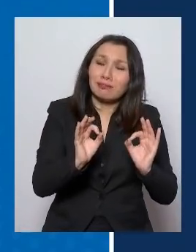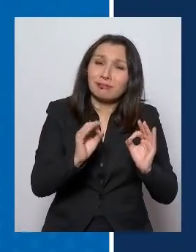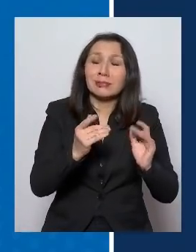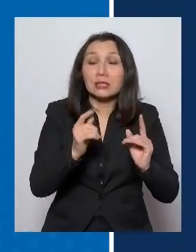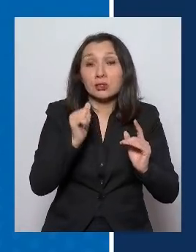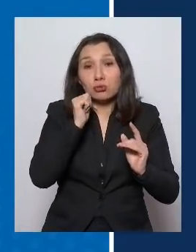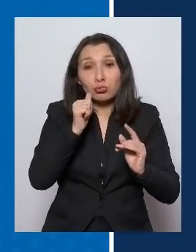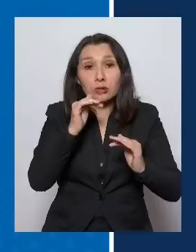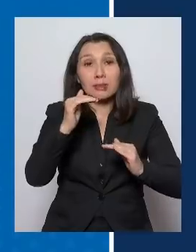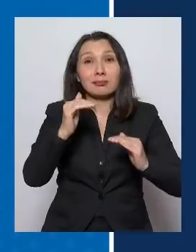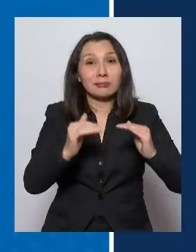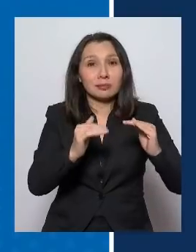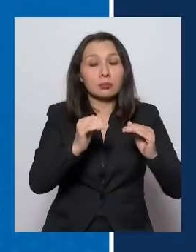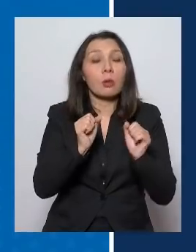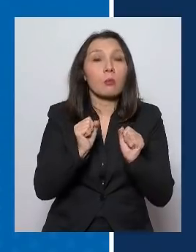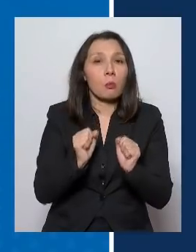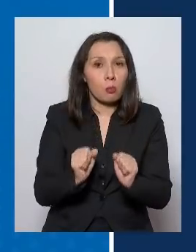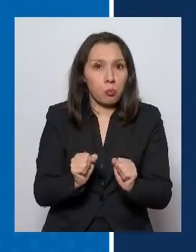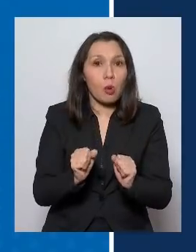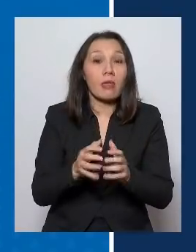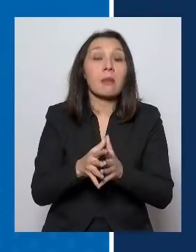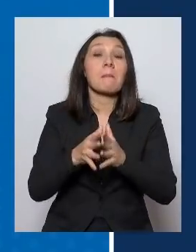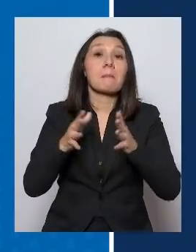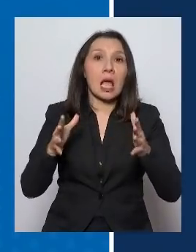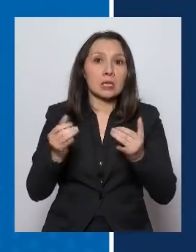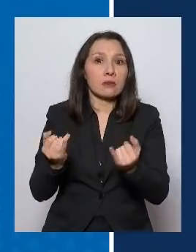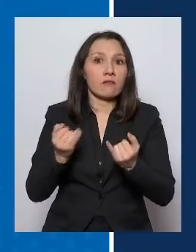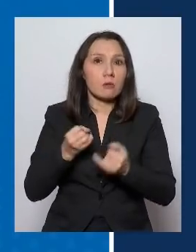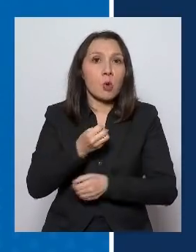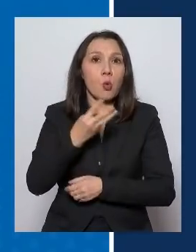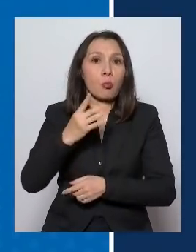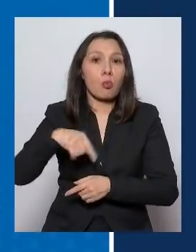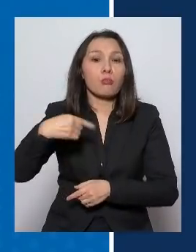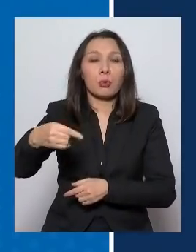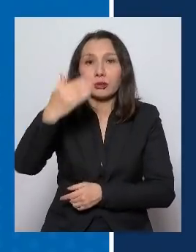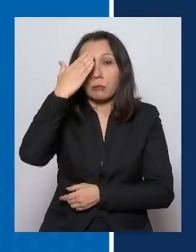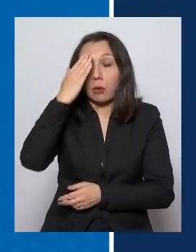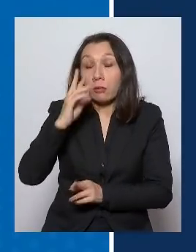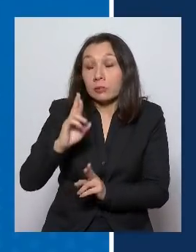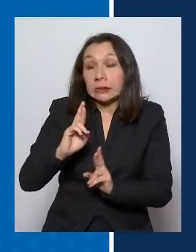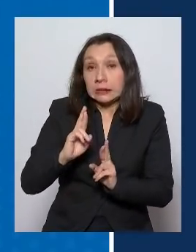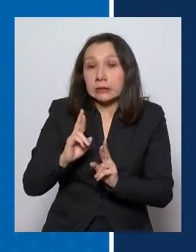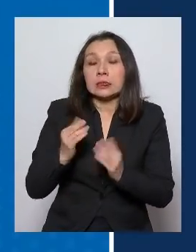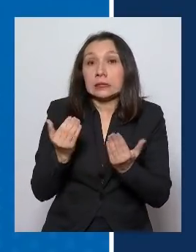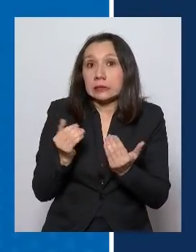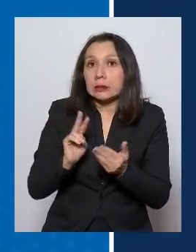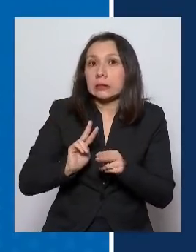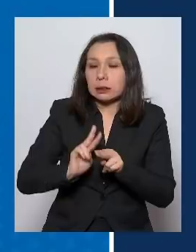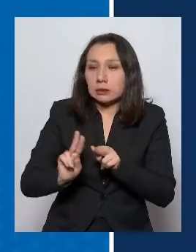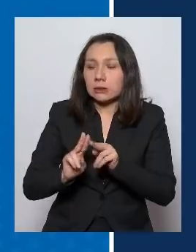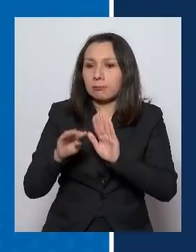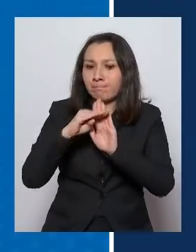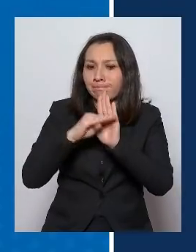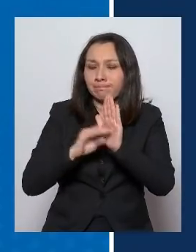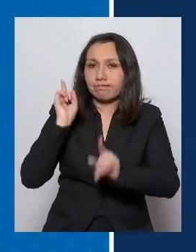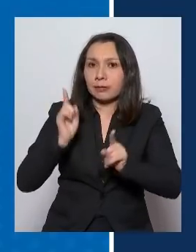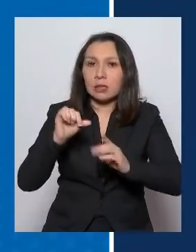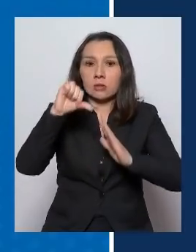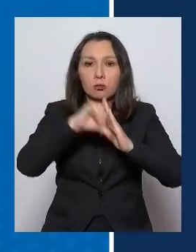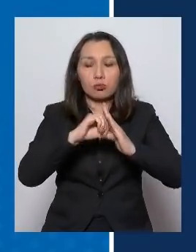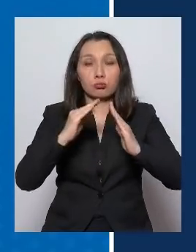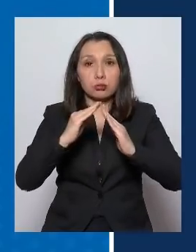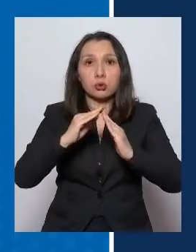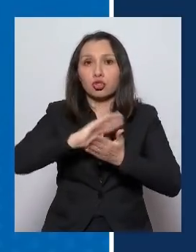relativamente estable, podemos tener mayores números en los próximos días. Esperamos que las medidas que estamos tomando, que es una